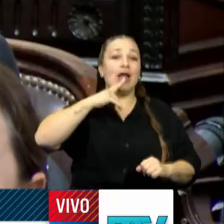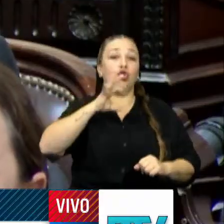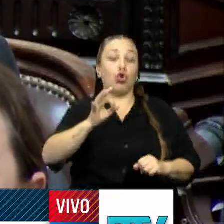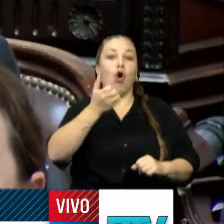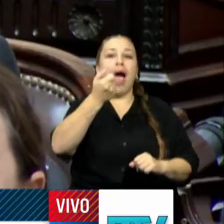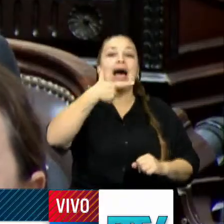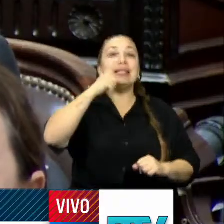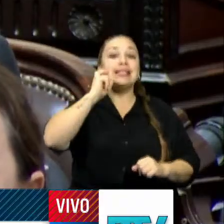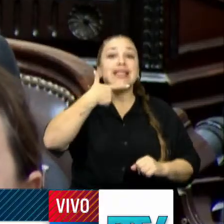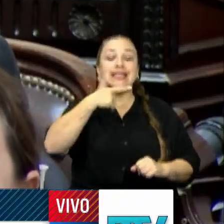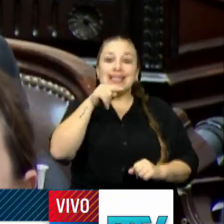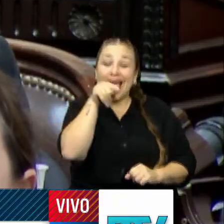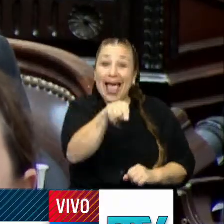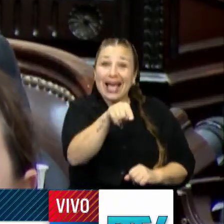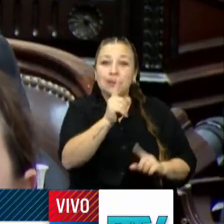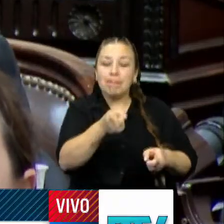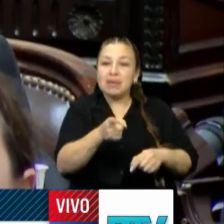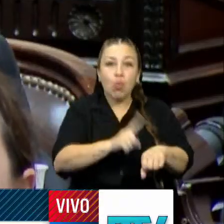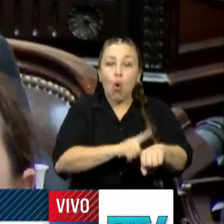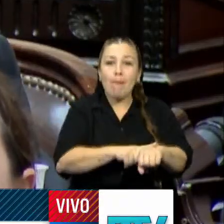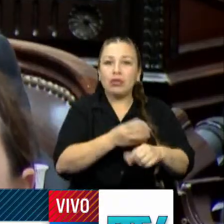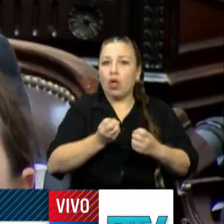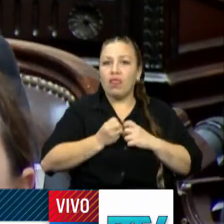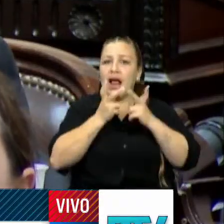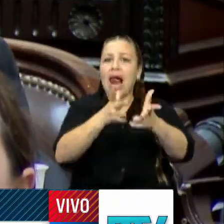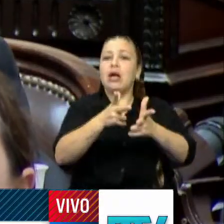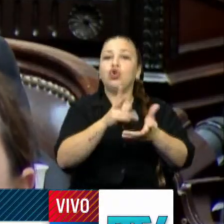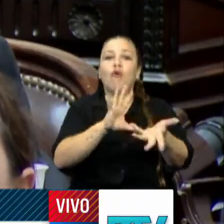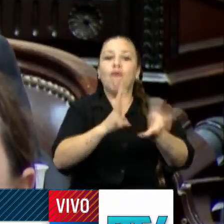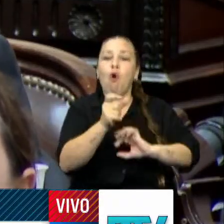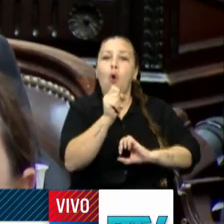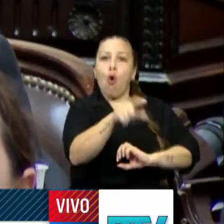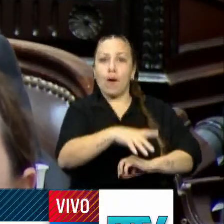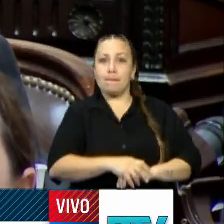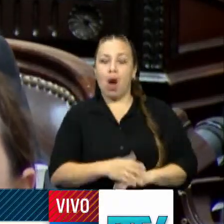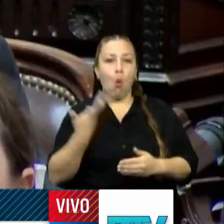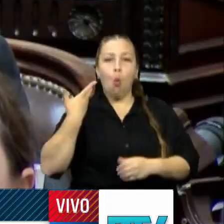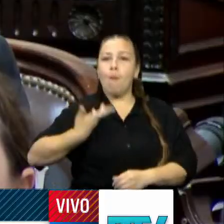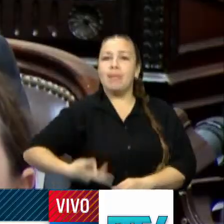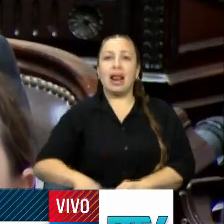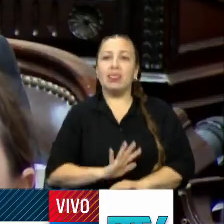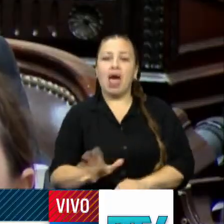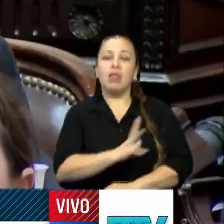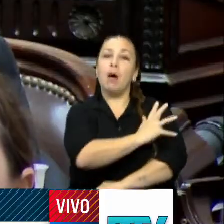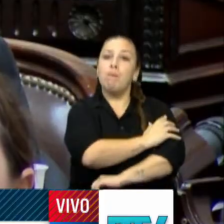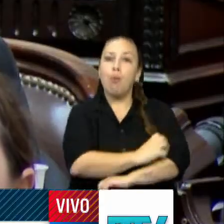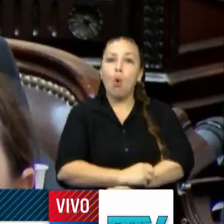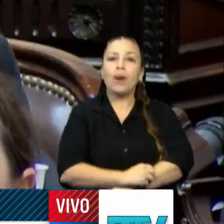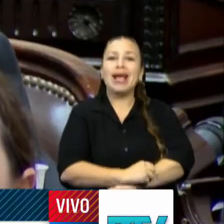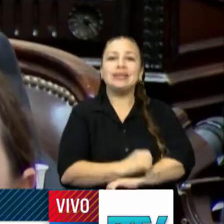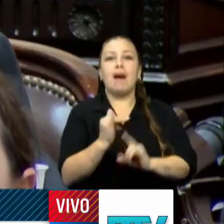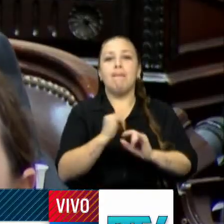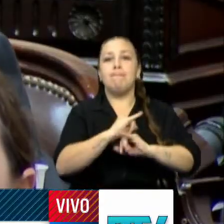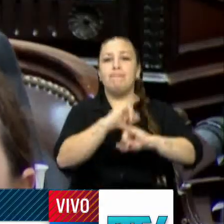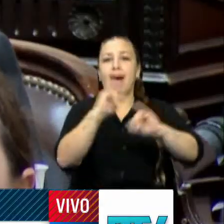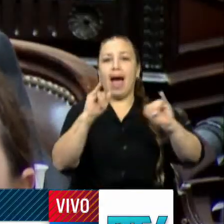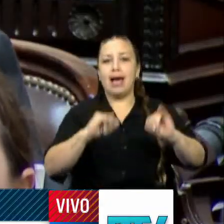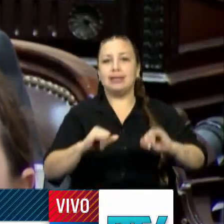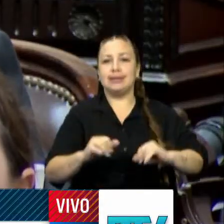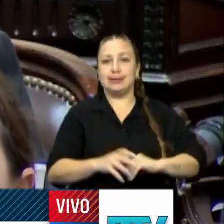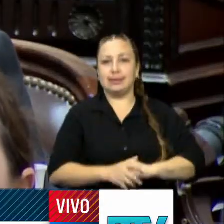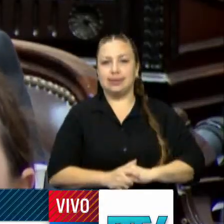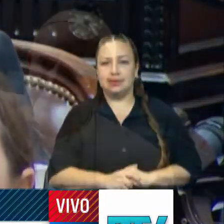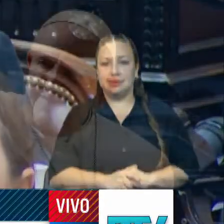haciendo en ese mismo instante una declaración de principio: humildad, pobreza y paz.